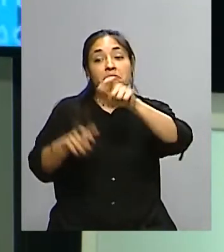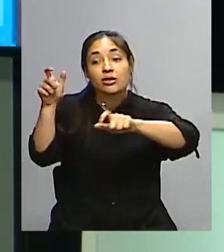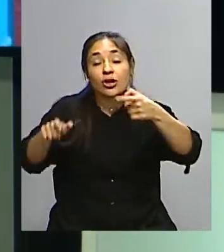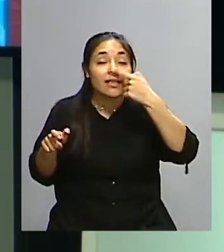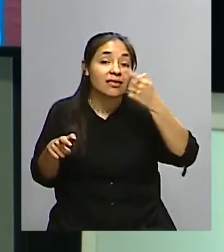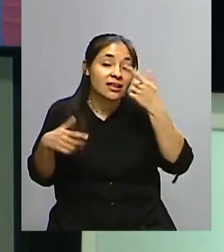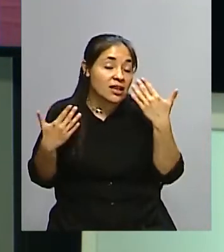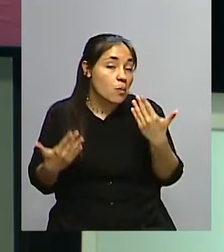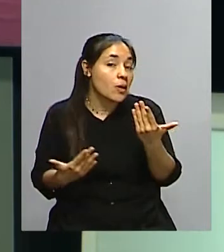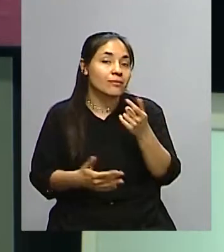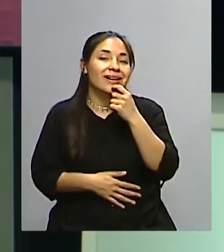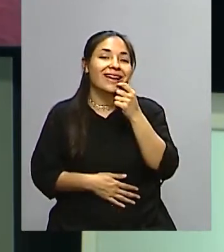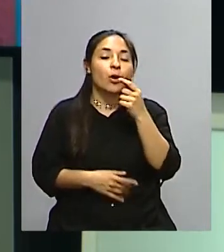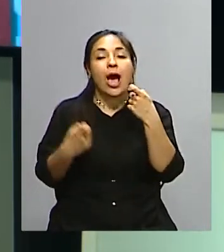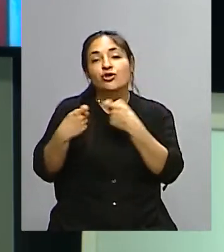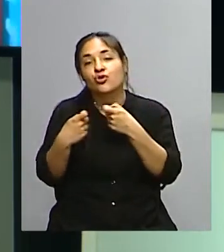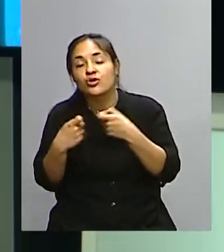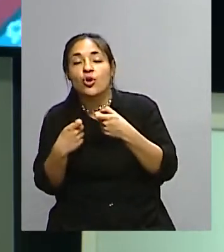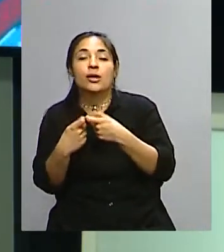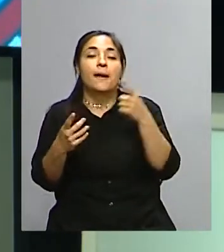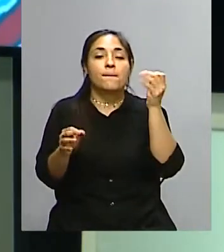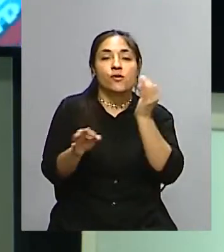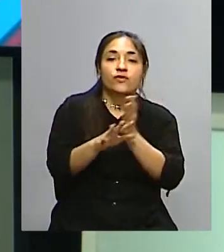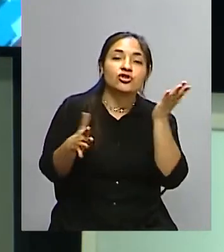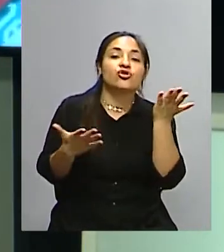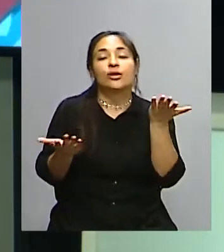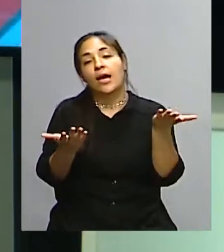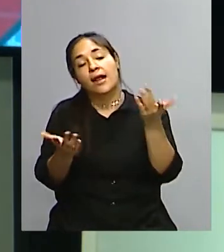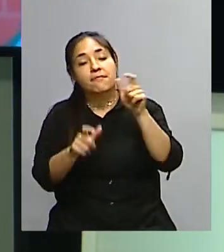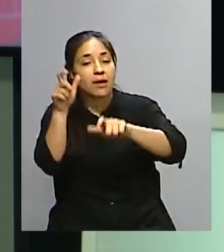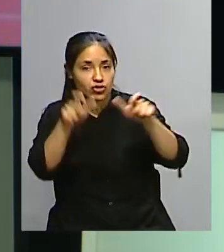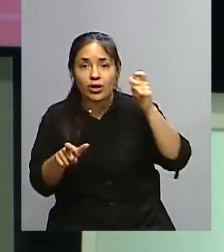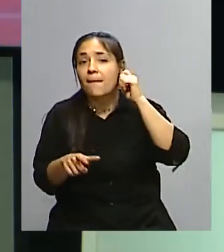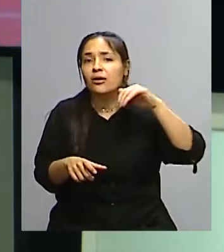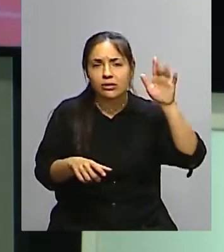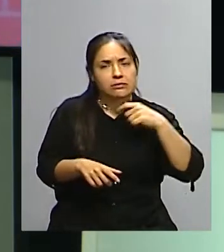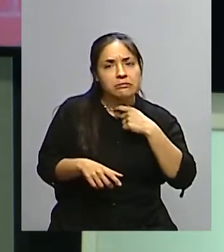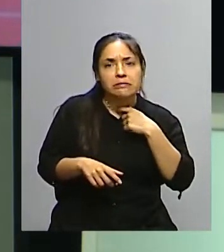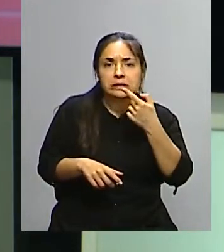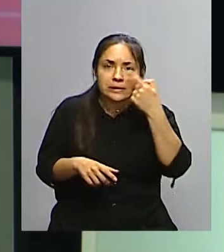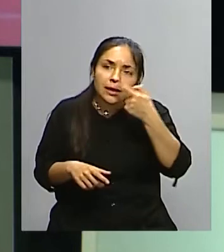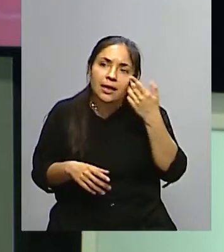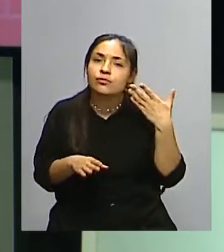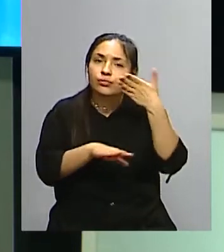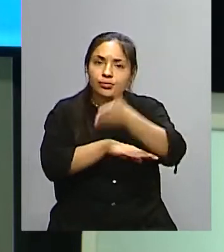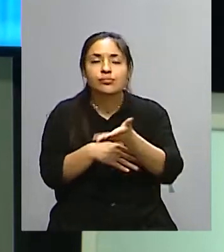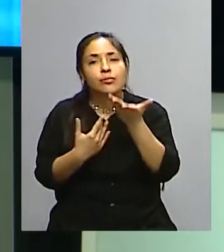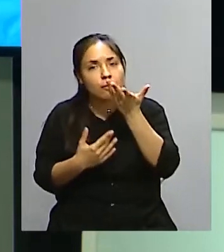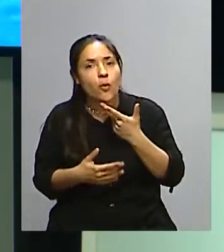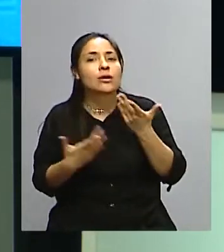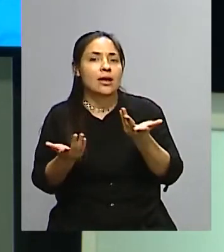ocurre pensar alguna asociación, los profesionales, las propias personas mayores que quieran acercarse y por